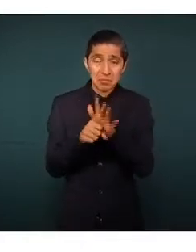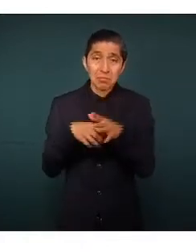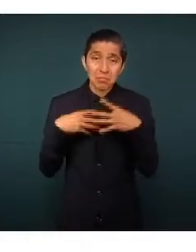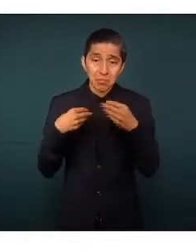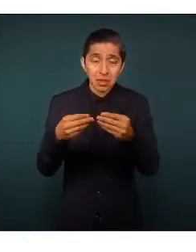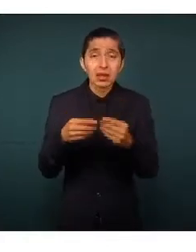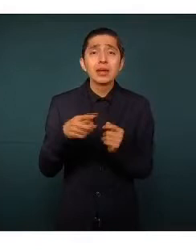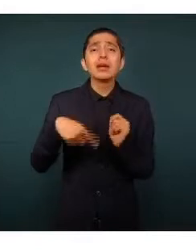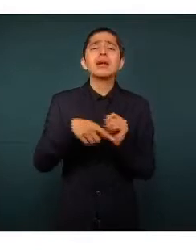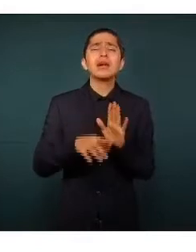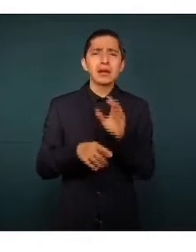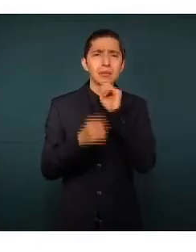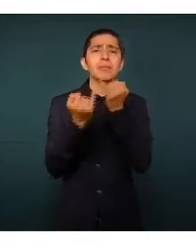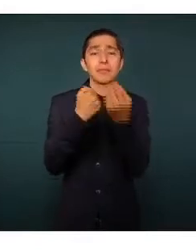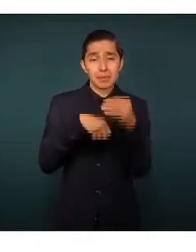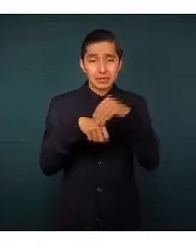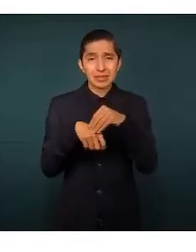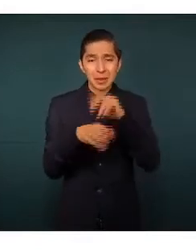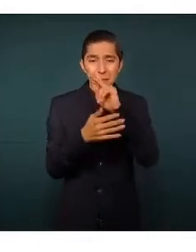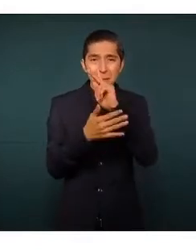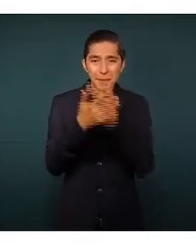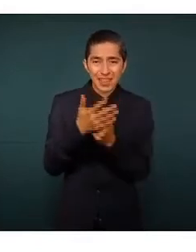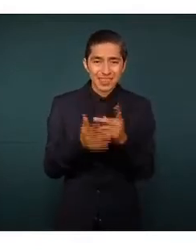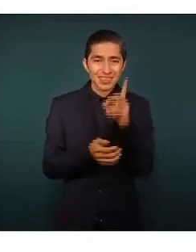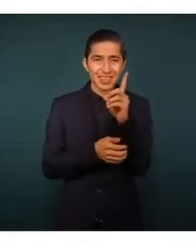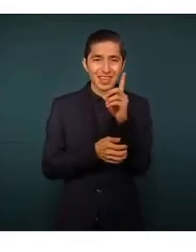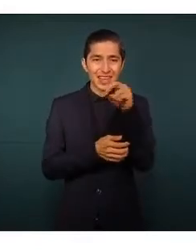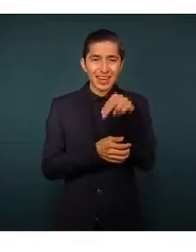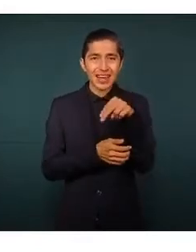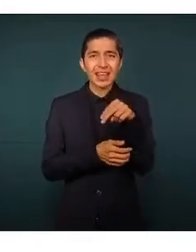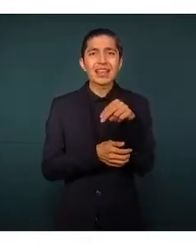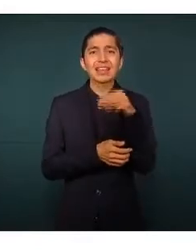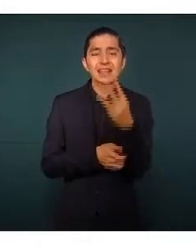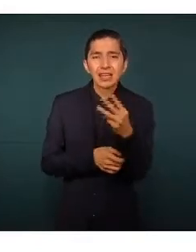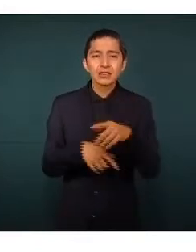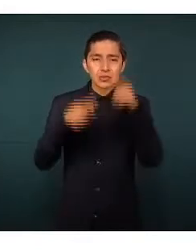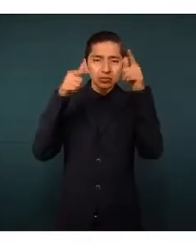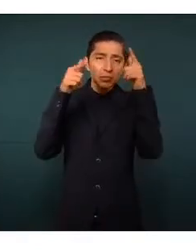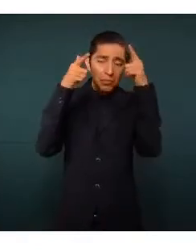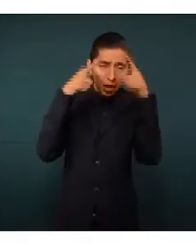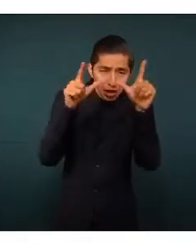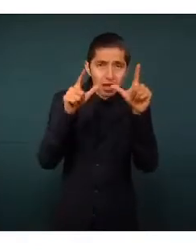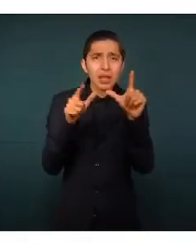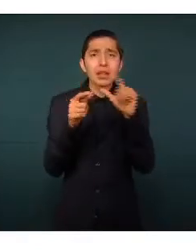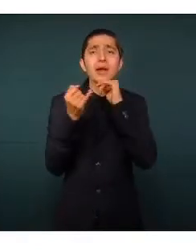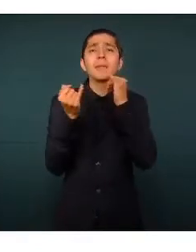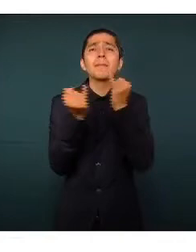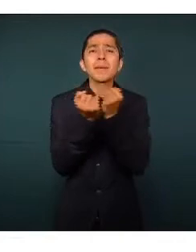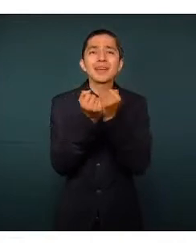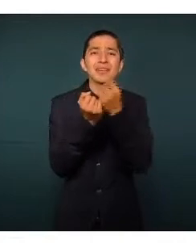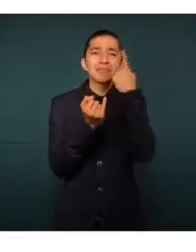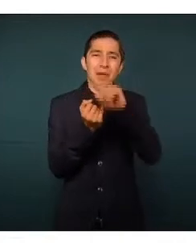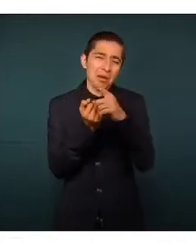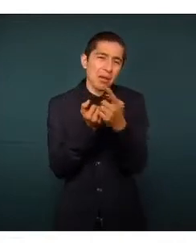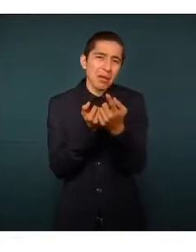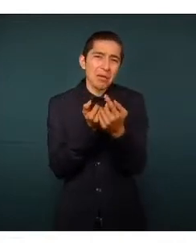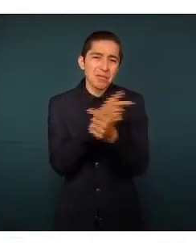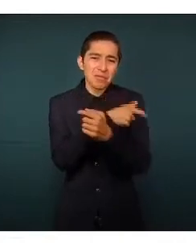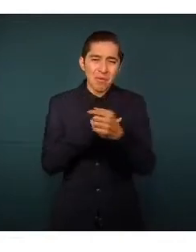adicionalmente dentro del plan DN3, el plan Marina y el de la Guardia, para la atención al COVID. Se han